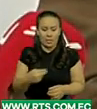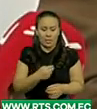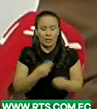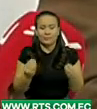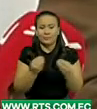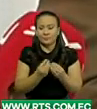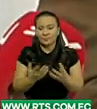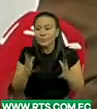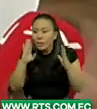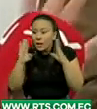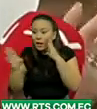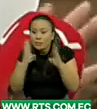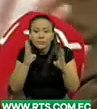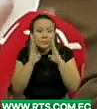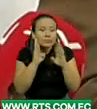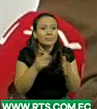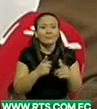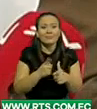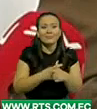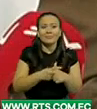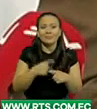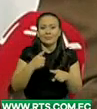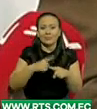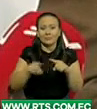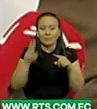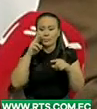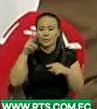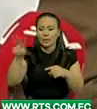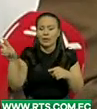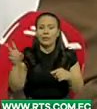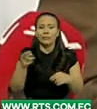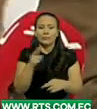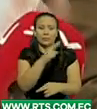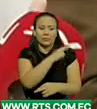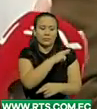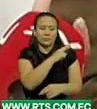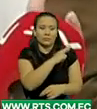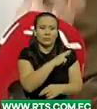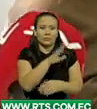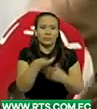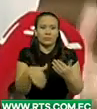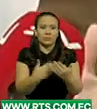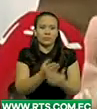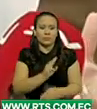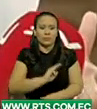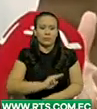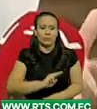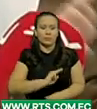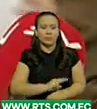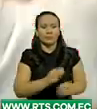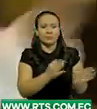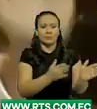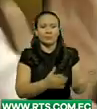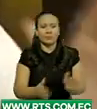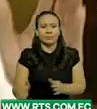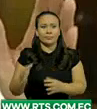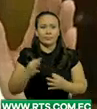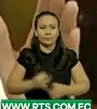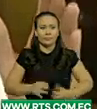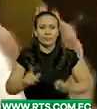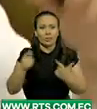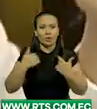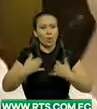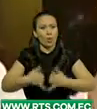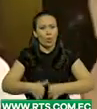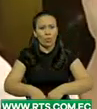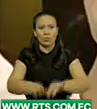los recursos a atender emergencias, porque es diferente la mirada o la responsabilidad que un municipio tiene en materia de seguridad. Yo continúo mi